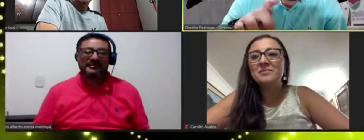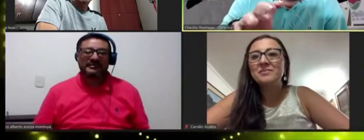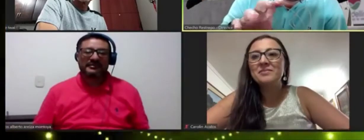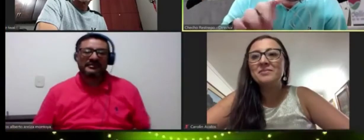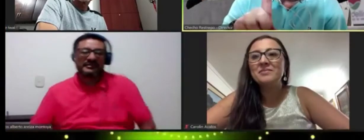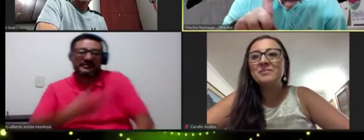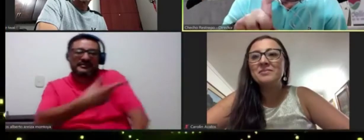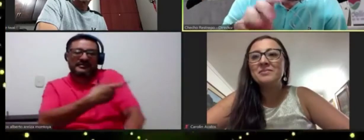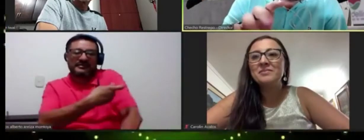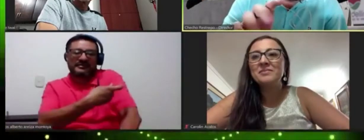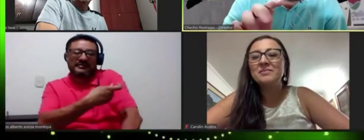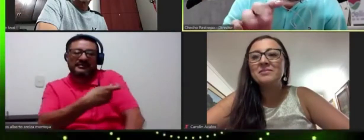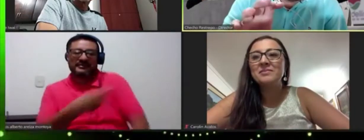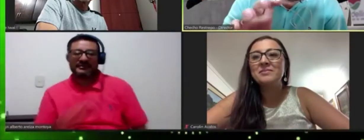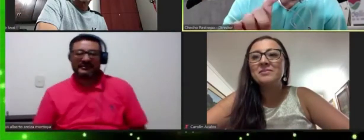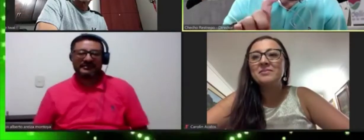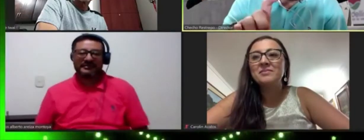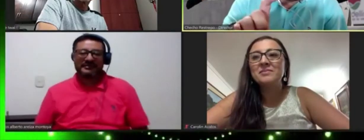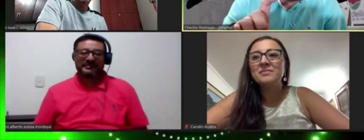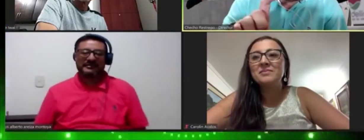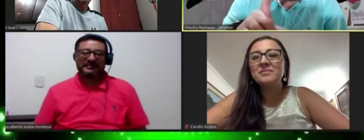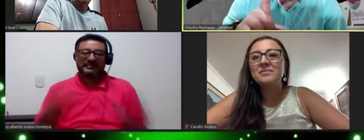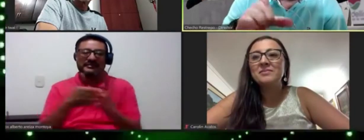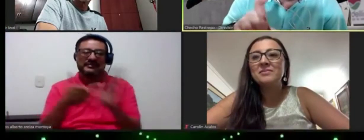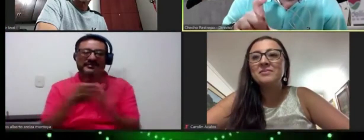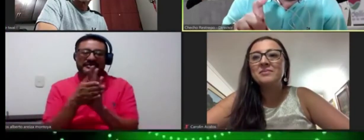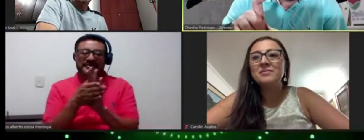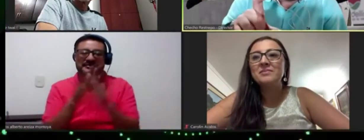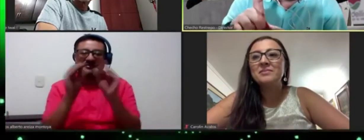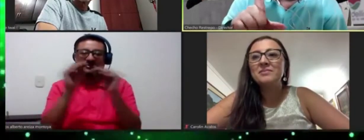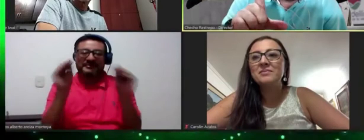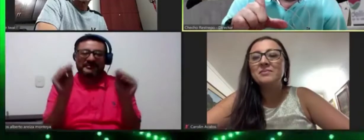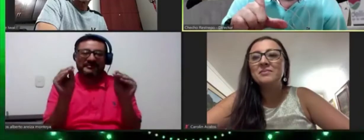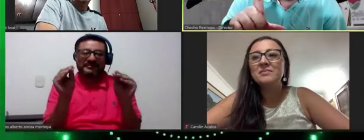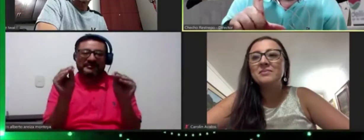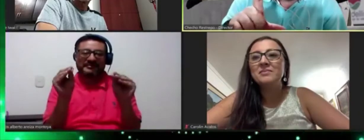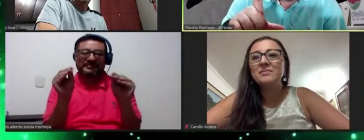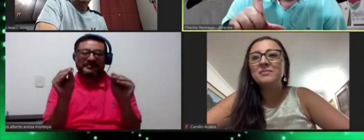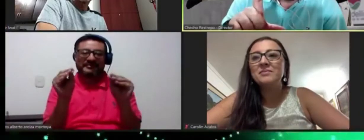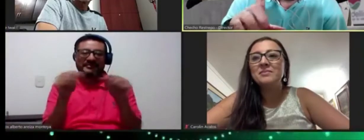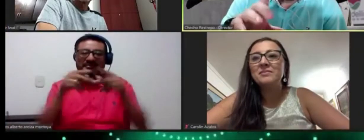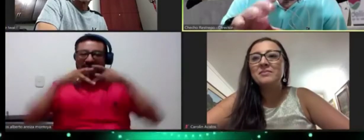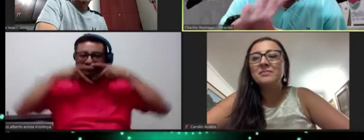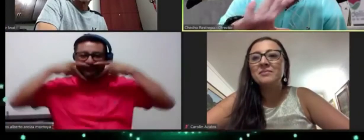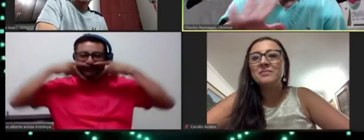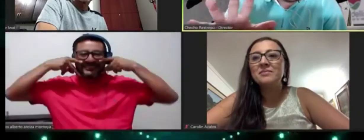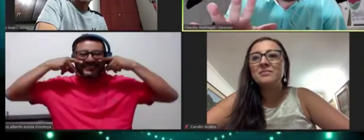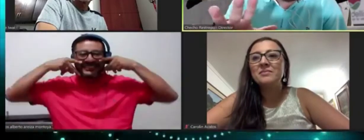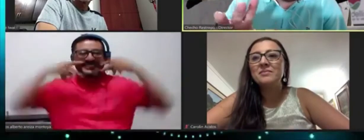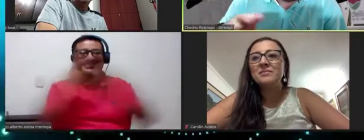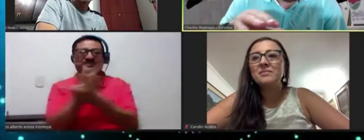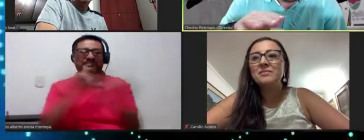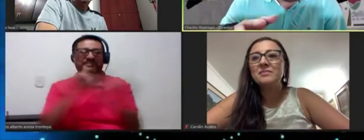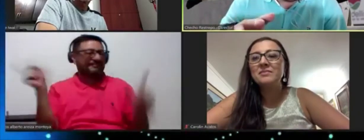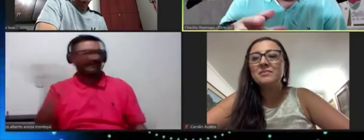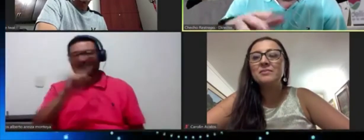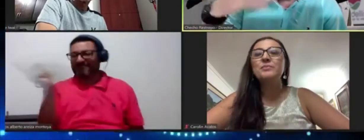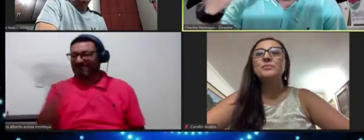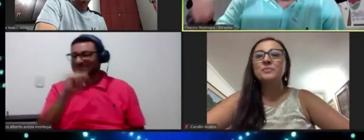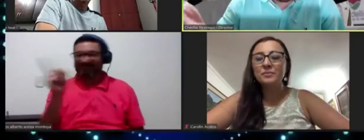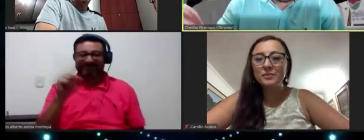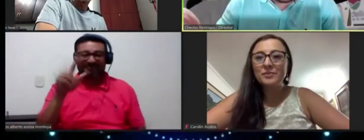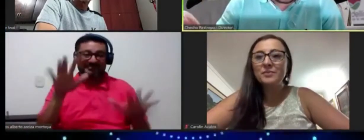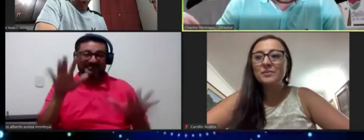Yo quiero darles un mensaje hoy, es que eso no nos dé una sensación de relajo, porque ya está, porque